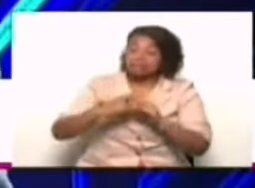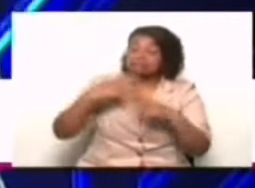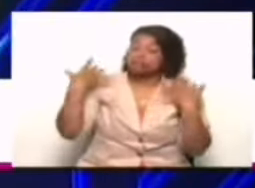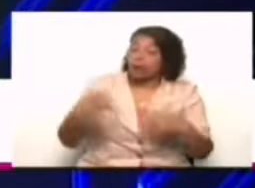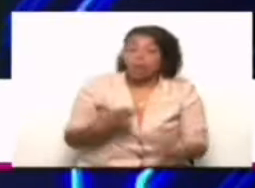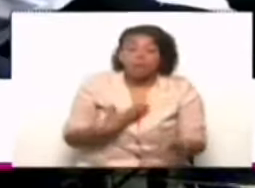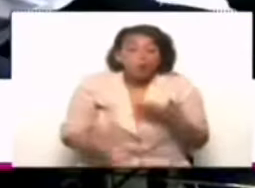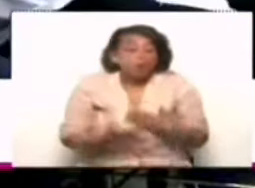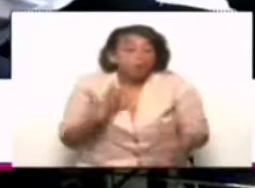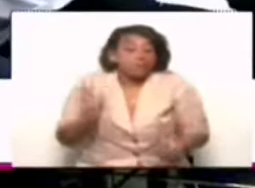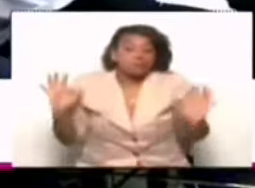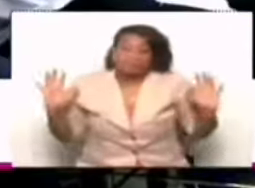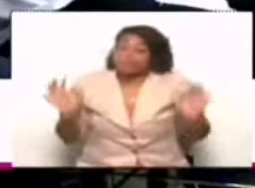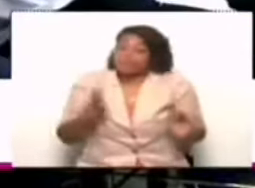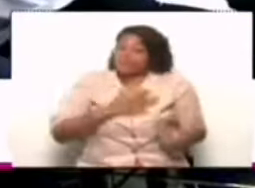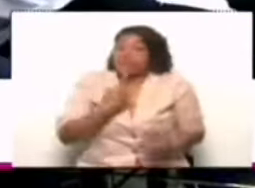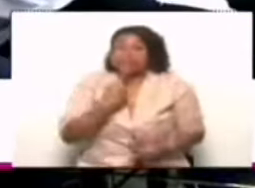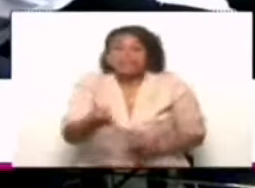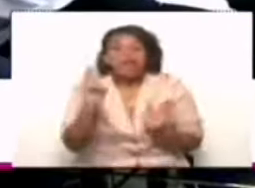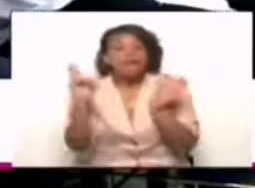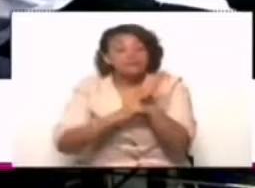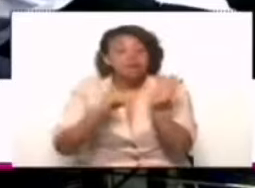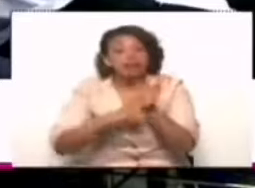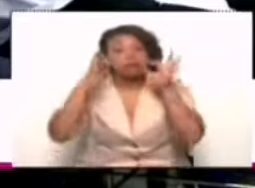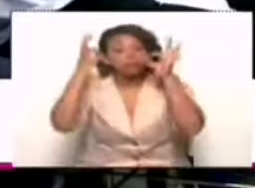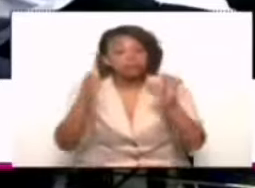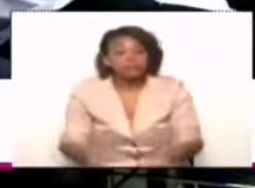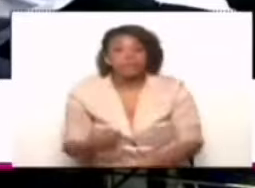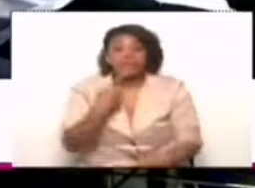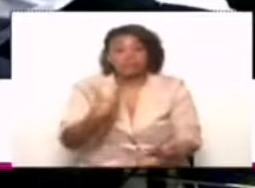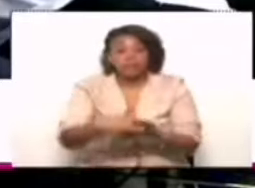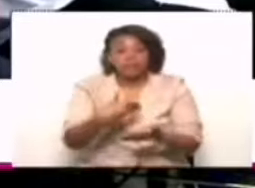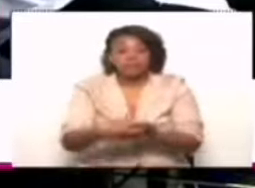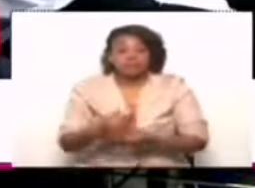correr. Y diciendo las verdades, Clodovaldo, que hay que decir.